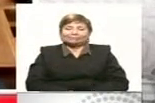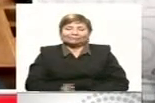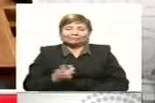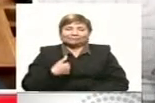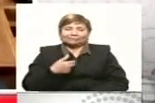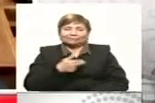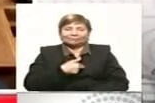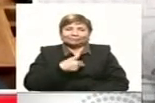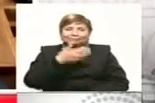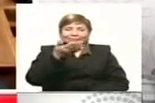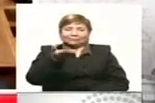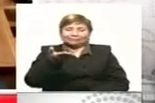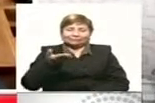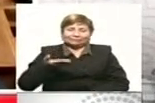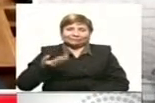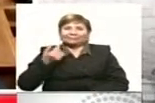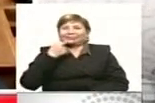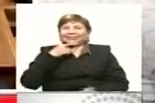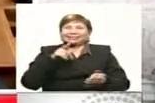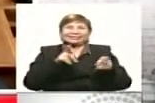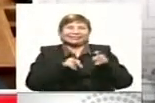nuestra invitación y a la vez